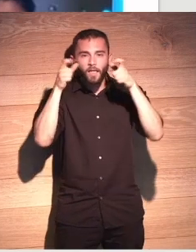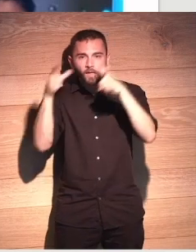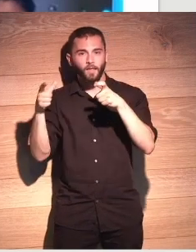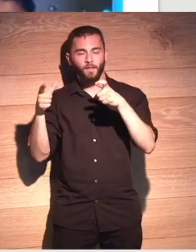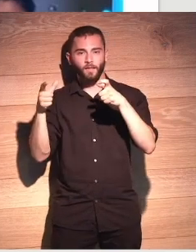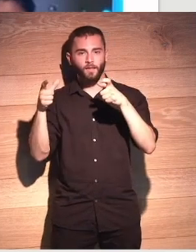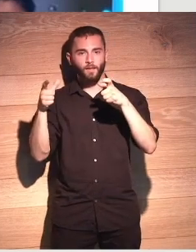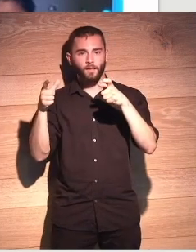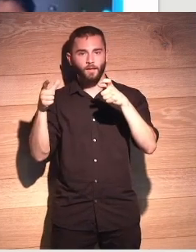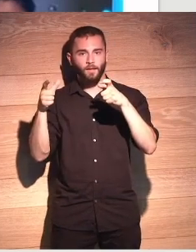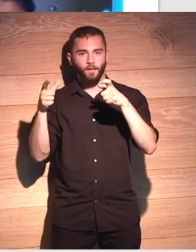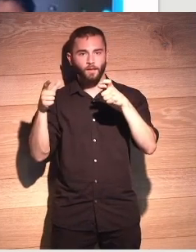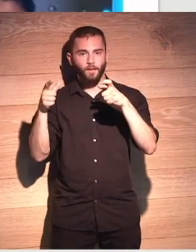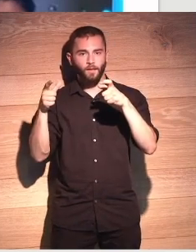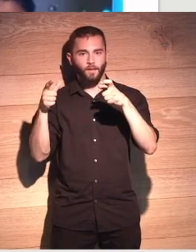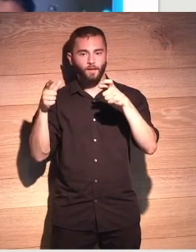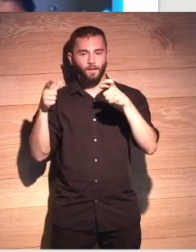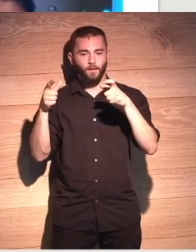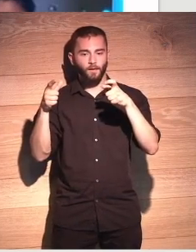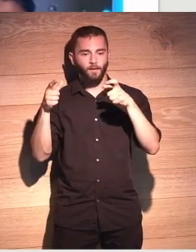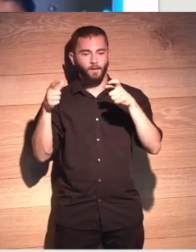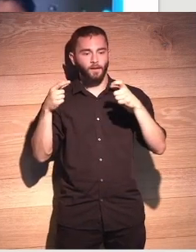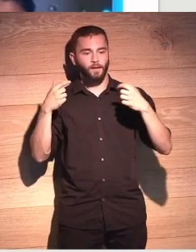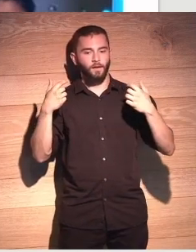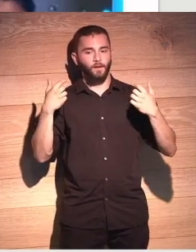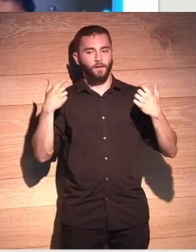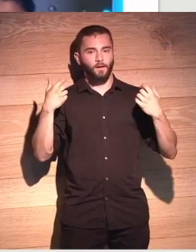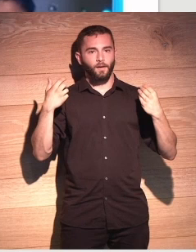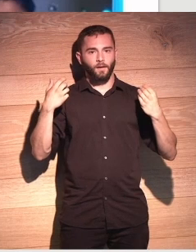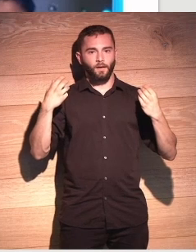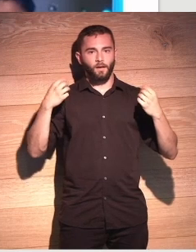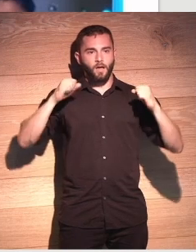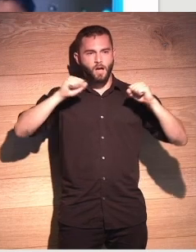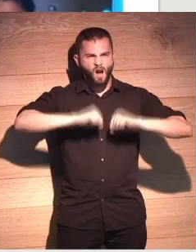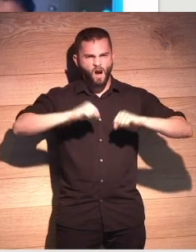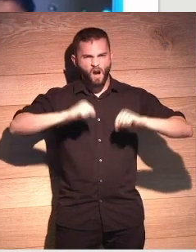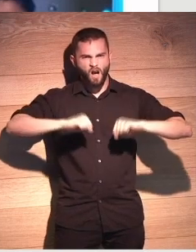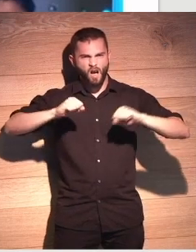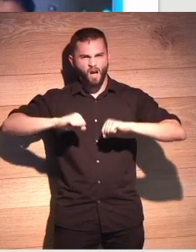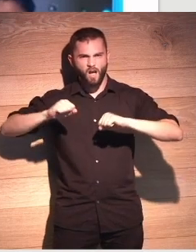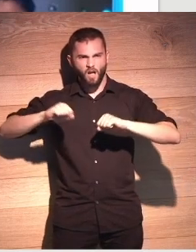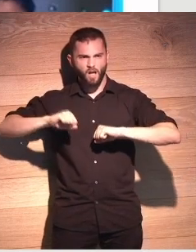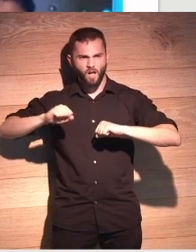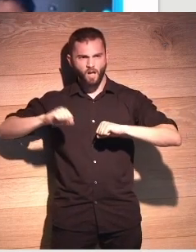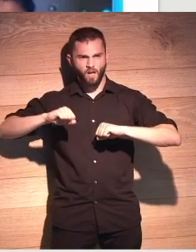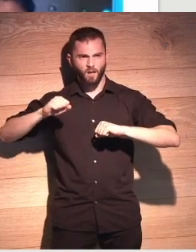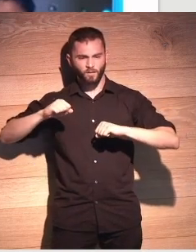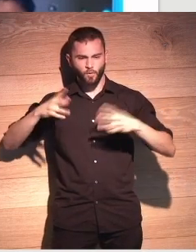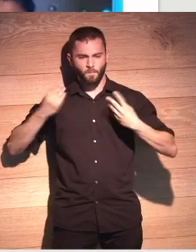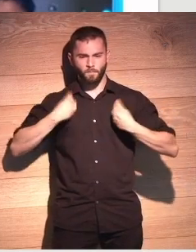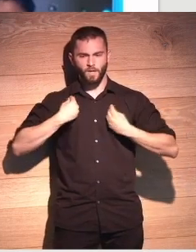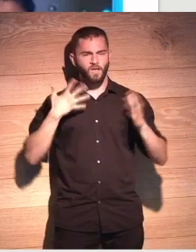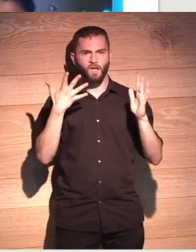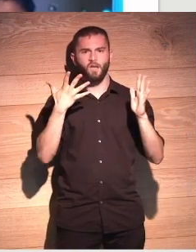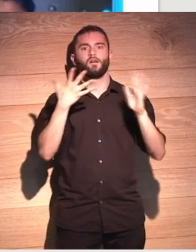descubriendo acabar con la longevidad. Es impresionante. Y ha sido candidato al Nobel. Y este hombre comenzaba, es maravilloso,